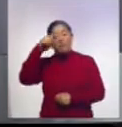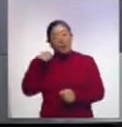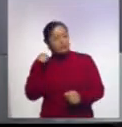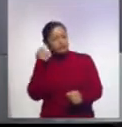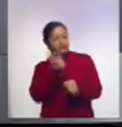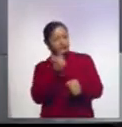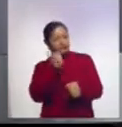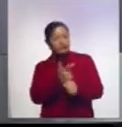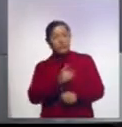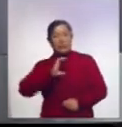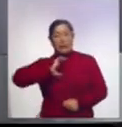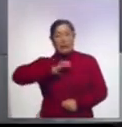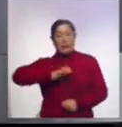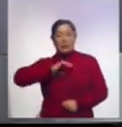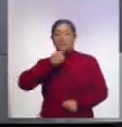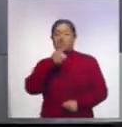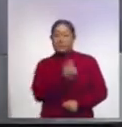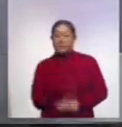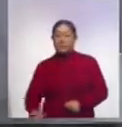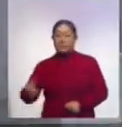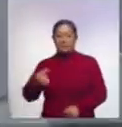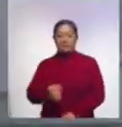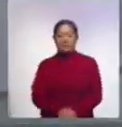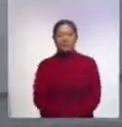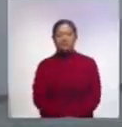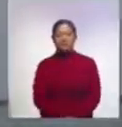oportuna del cáncer infantil.